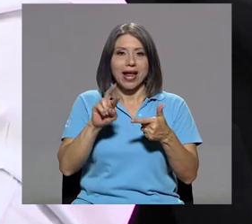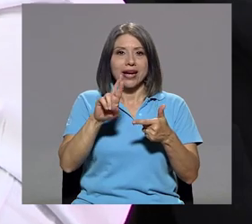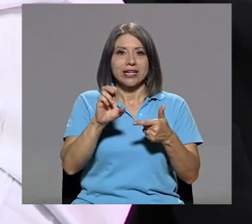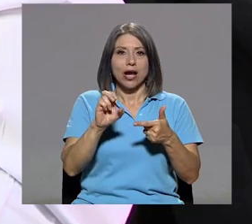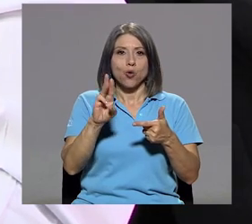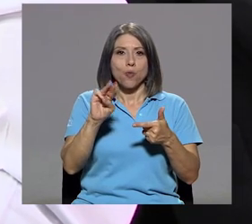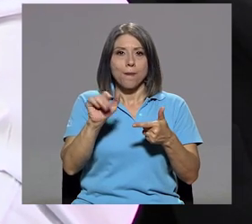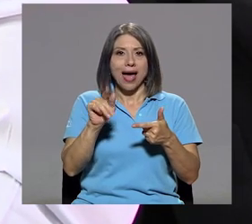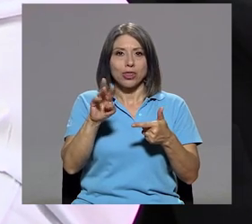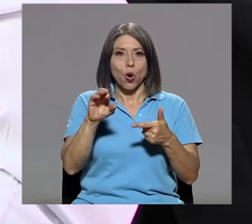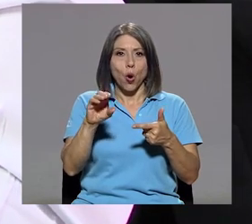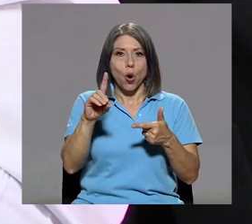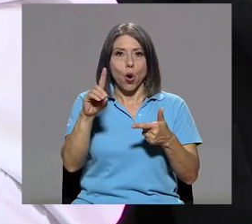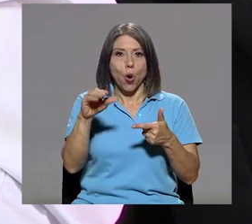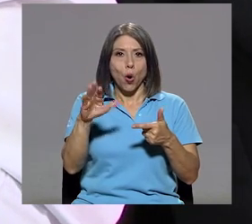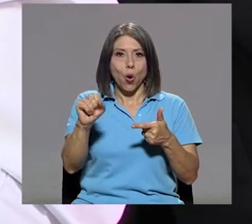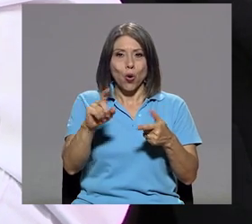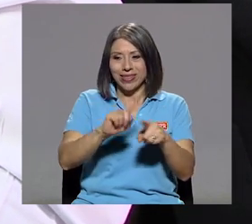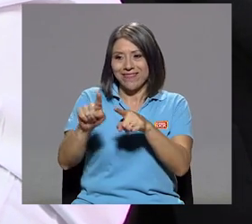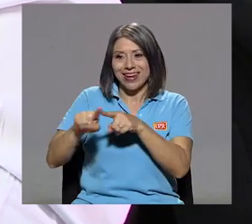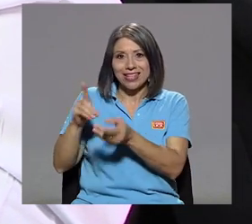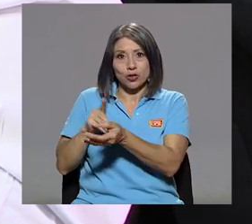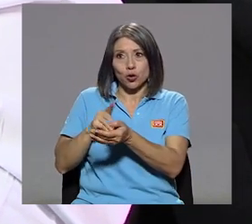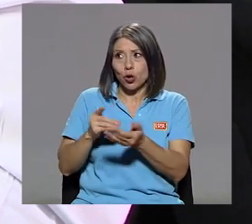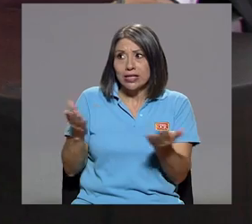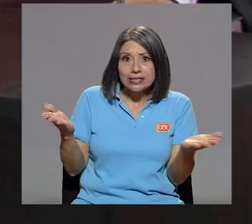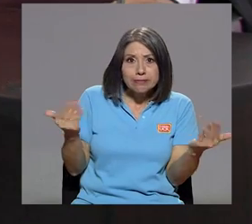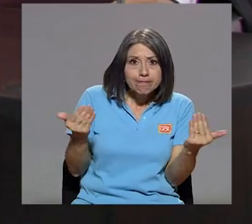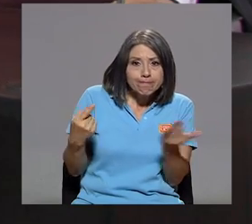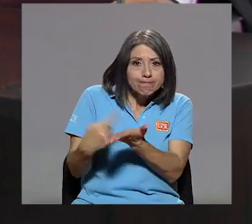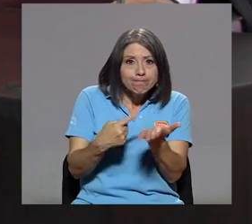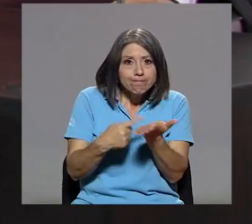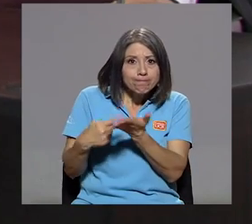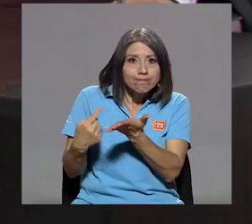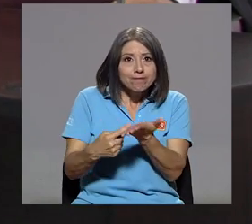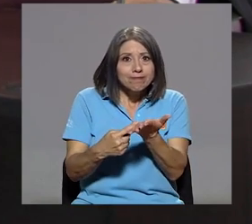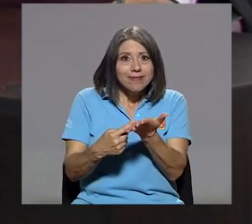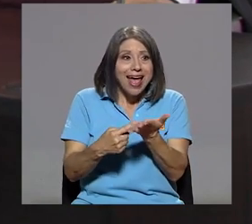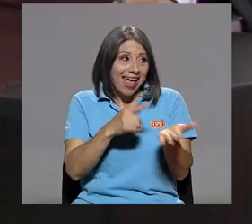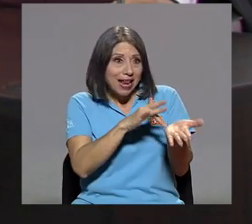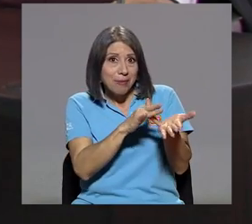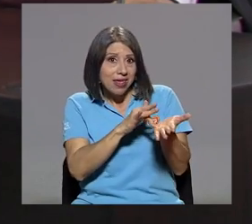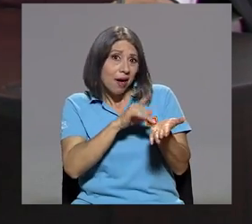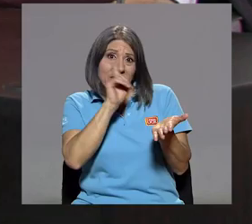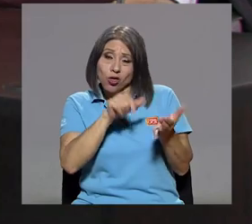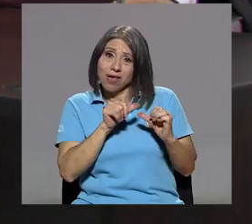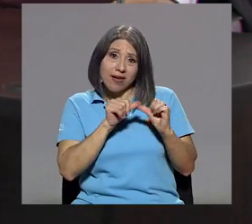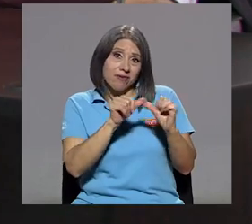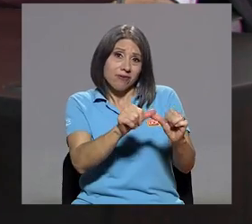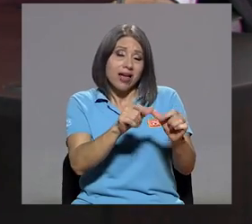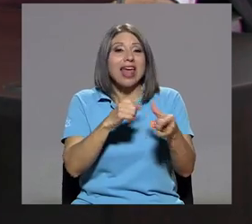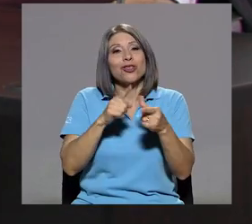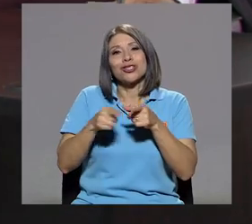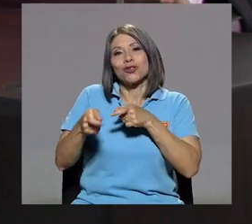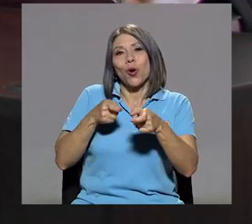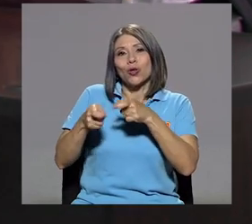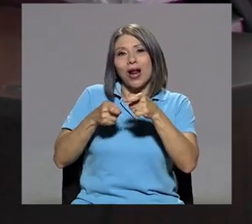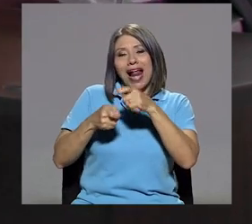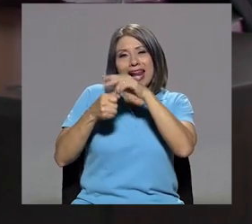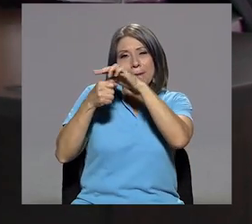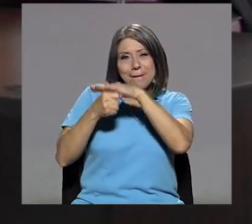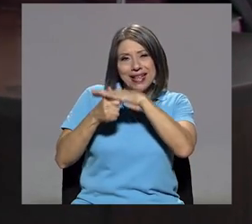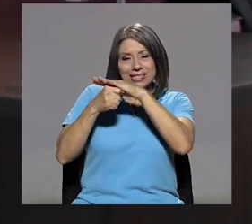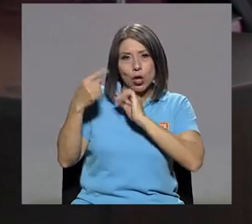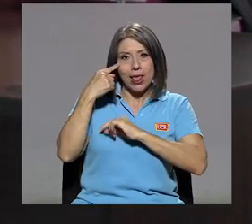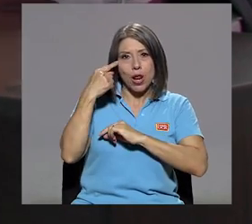decidir. Y si tenemos que entonces que el medicamento no se puede retirar, pues entonces habrá que corregir la presión intraocular también, ¿verdad? O cambiar el